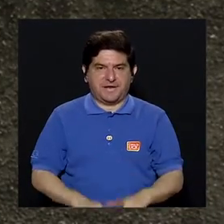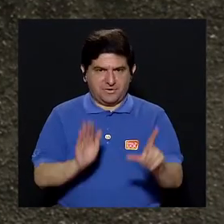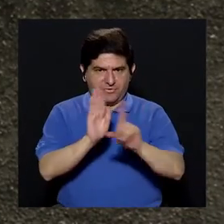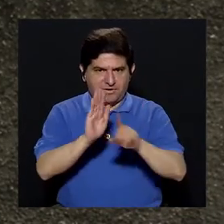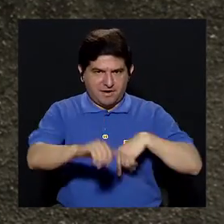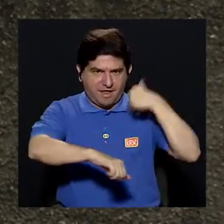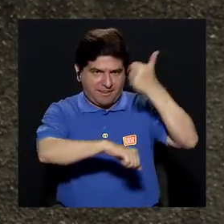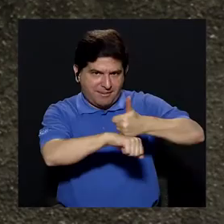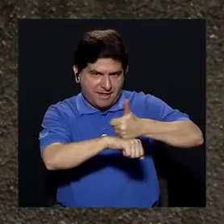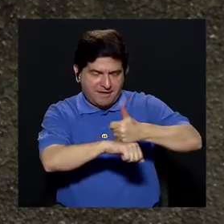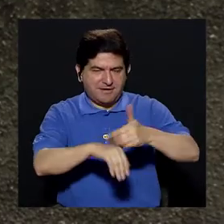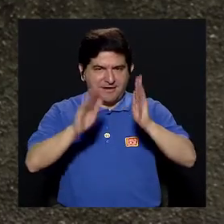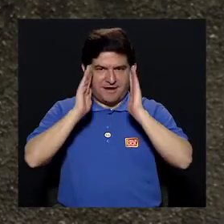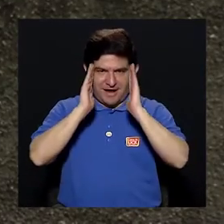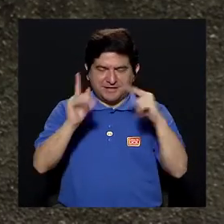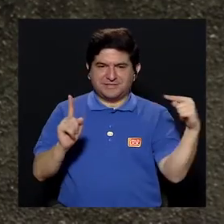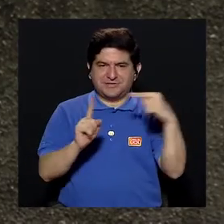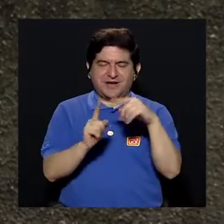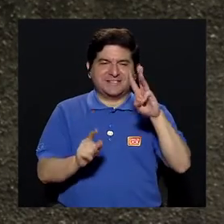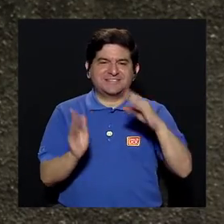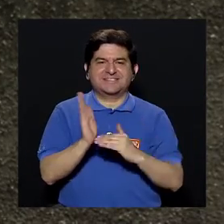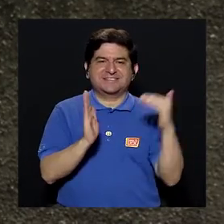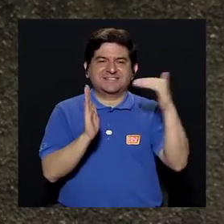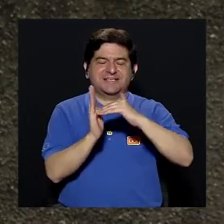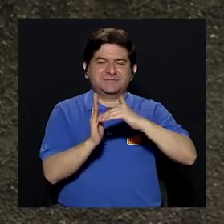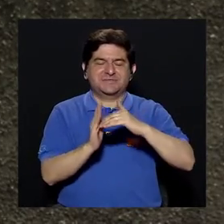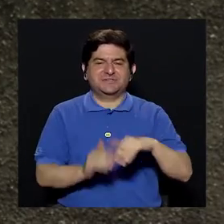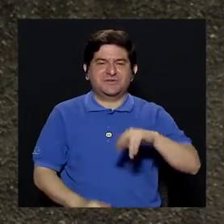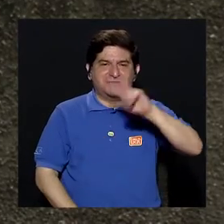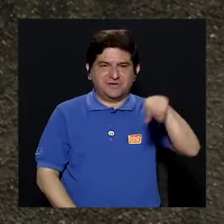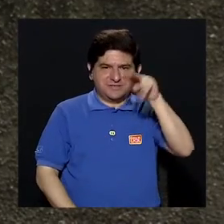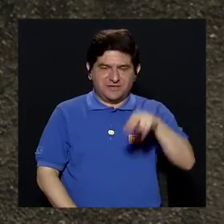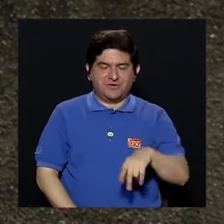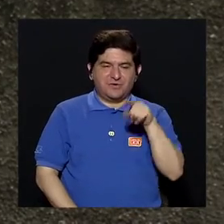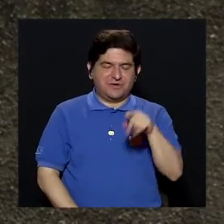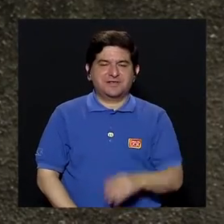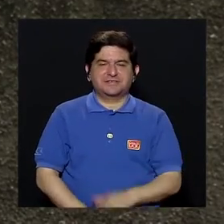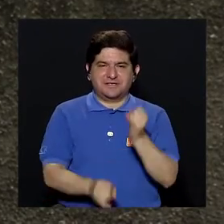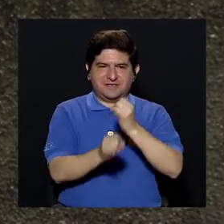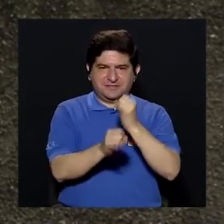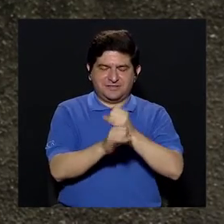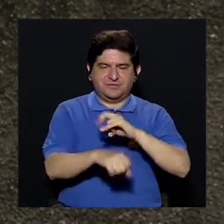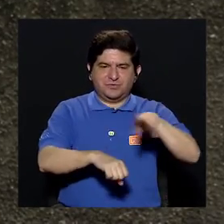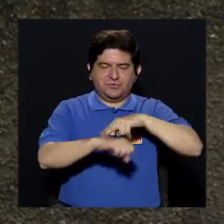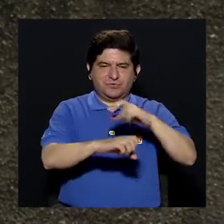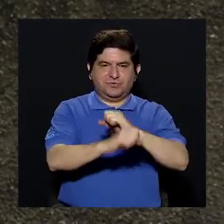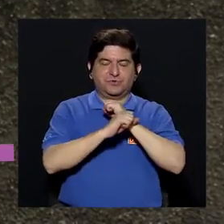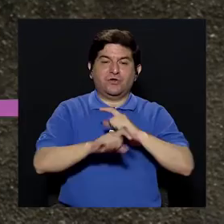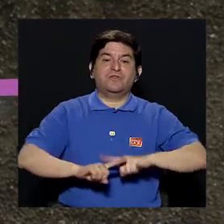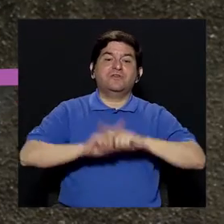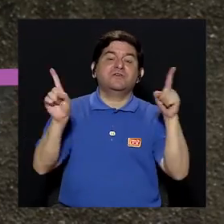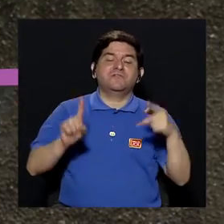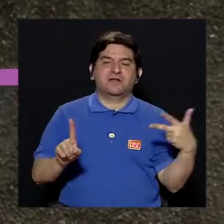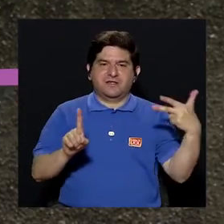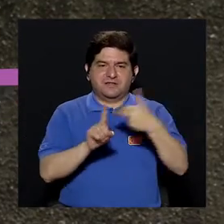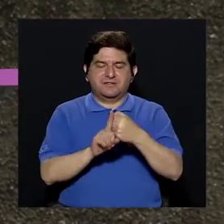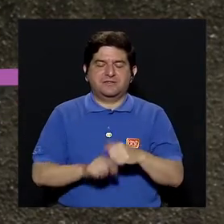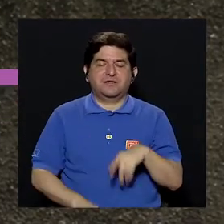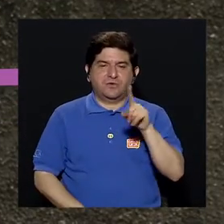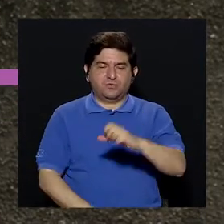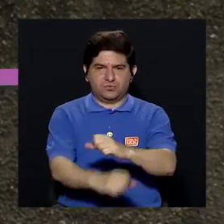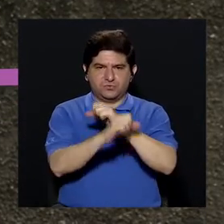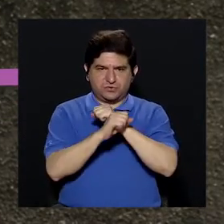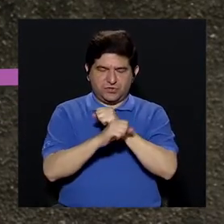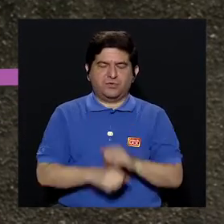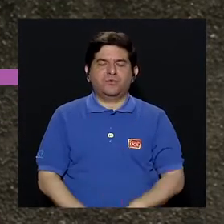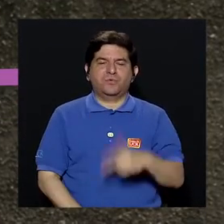dispone la ley es una atención de hasta 6 millones de colones para el instituto. Diferente en los accidentes que ocurren bajo una póliza, por